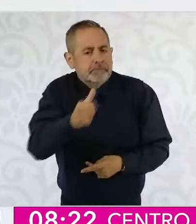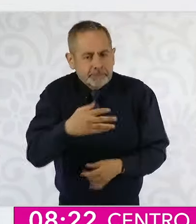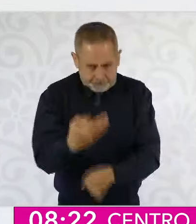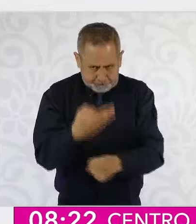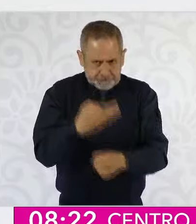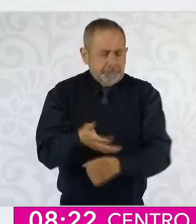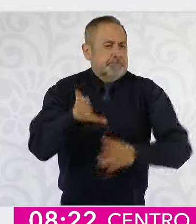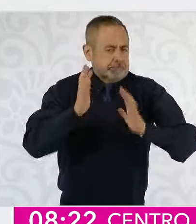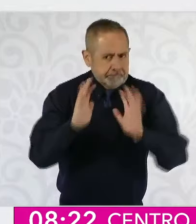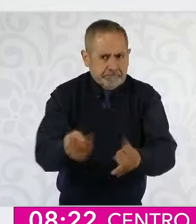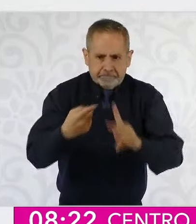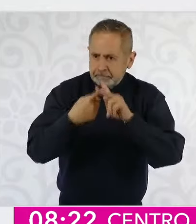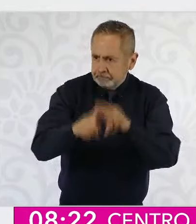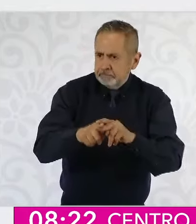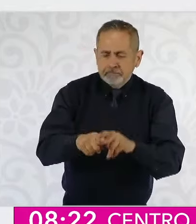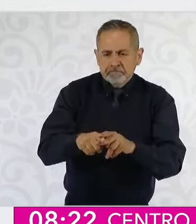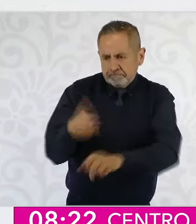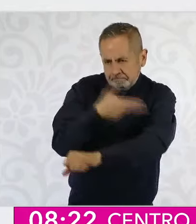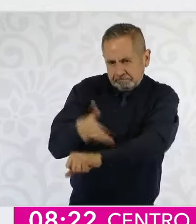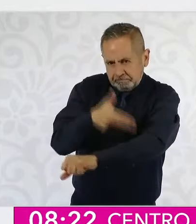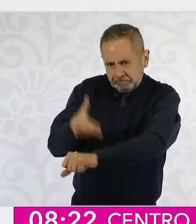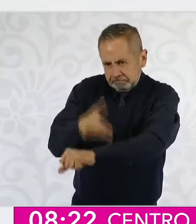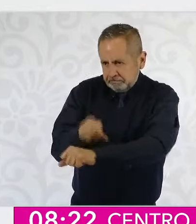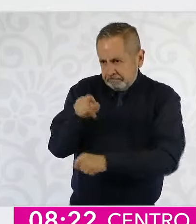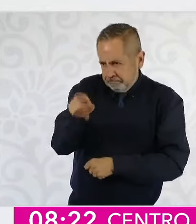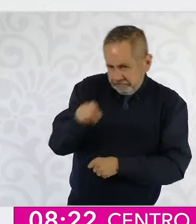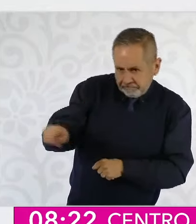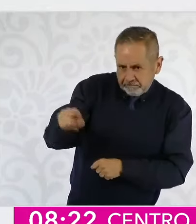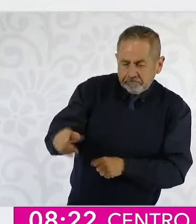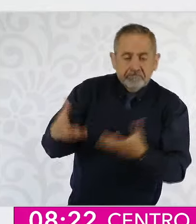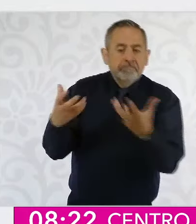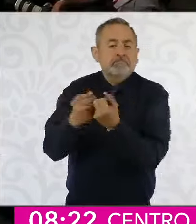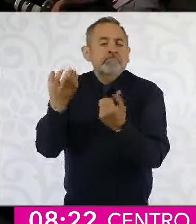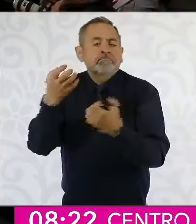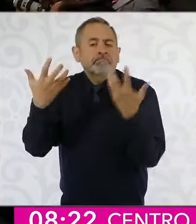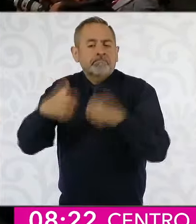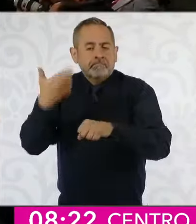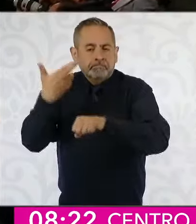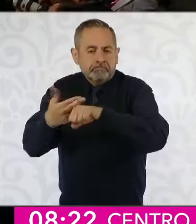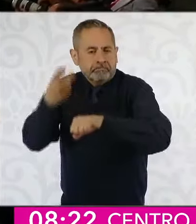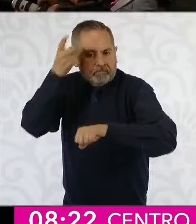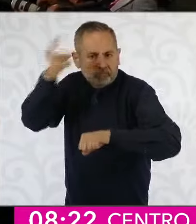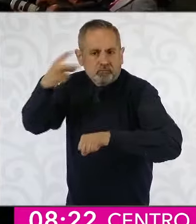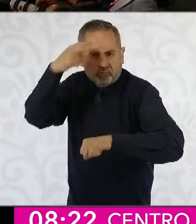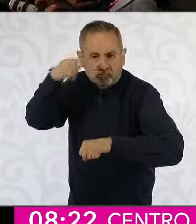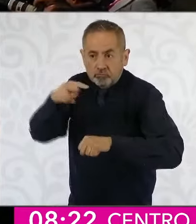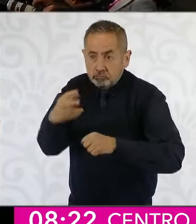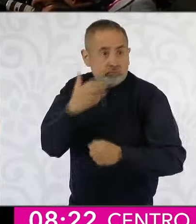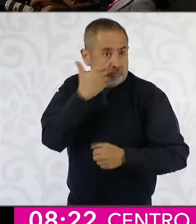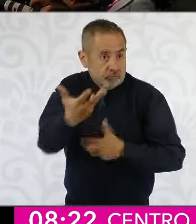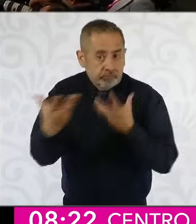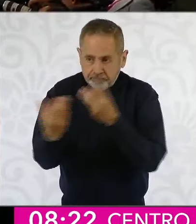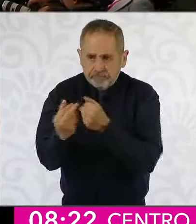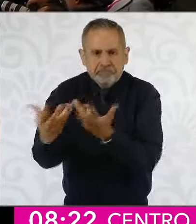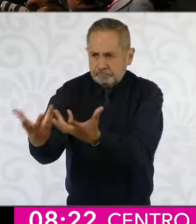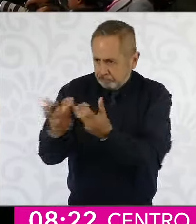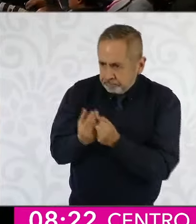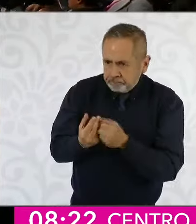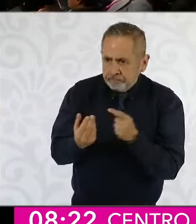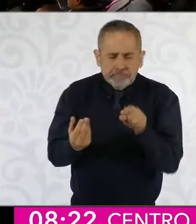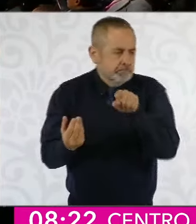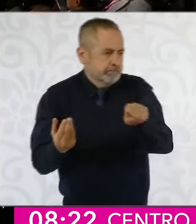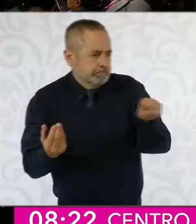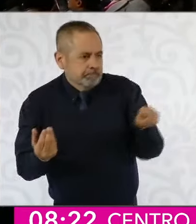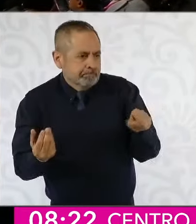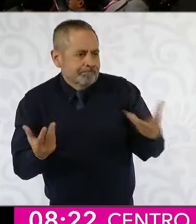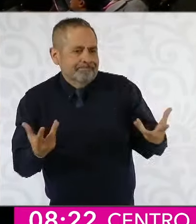estamos poniendo en marcha con todos los empresarios y empresarias mexicanas que quieran colaborar con nosotros. Y